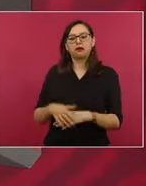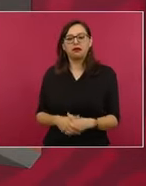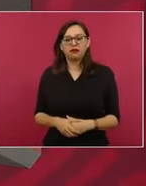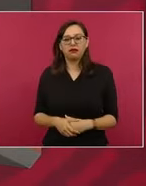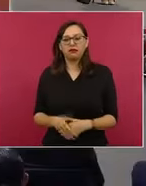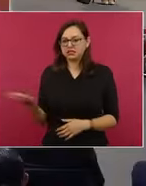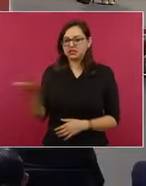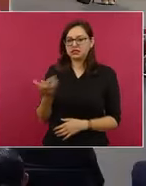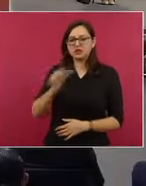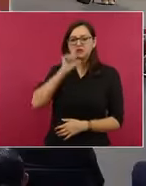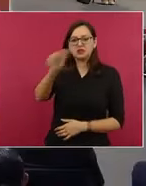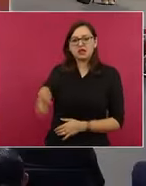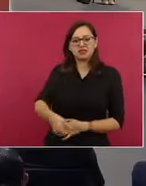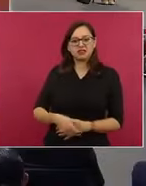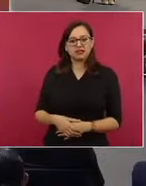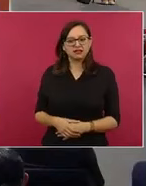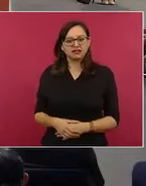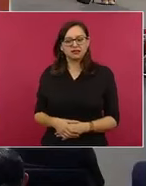Y